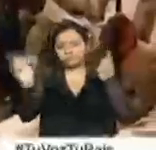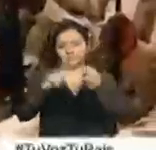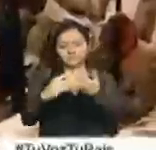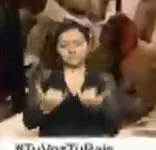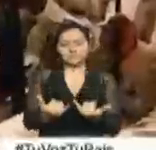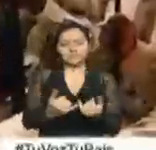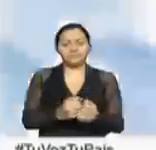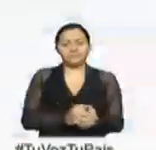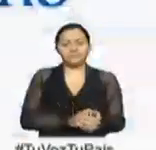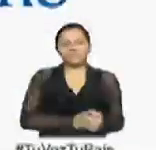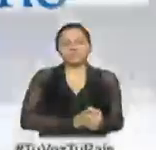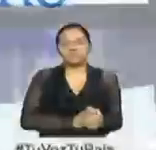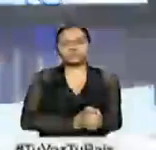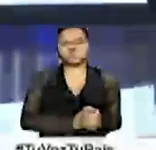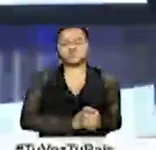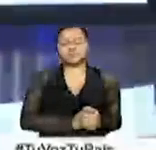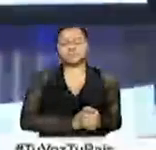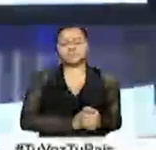2009.